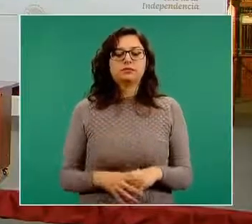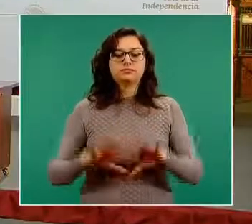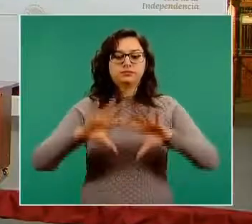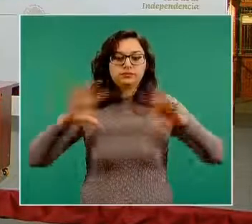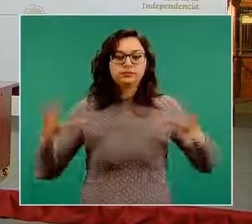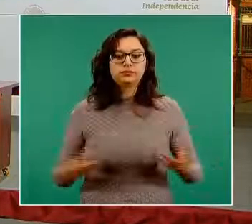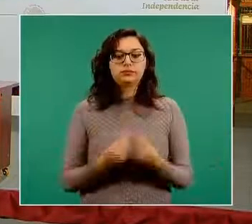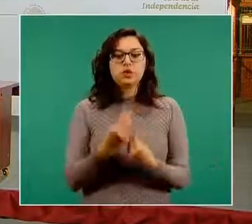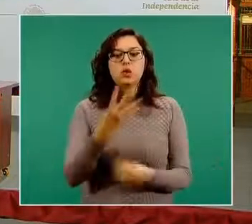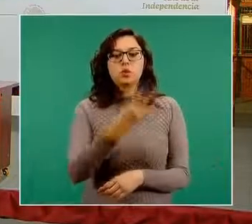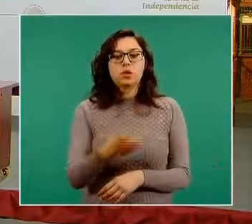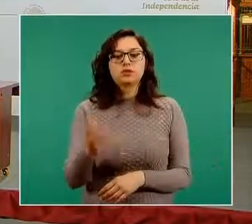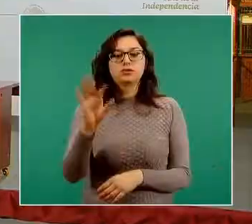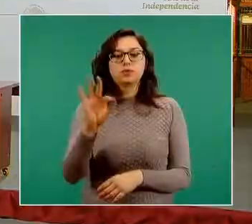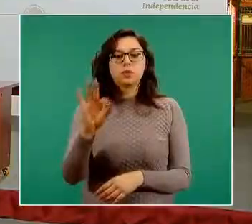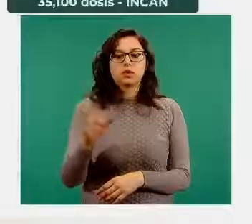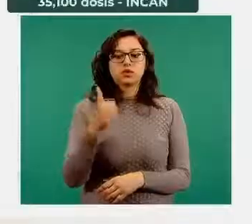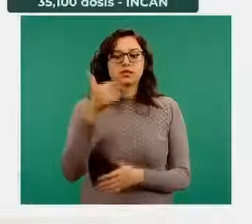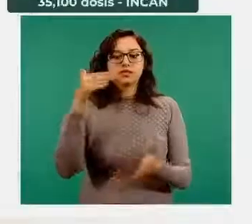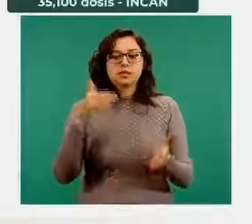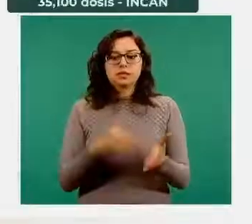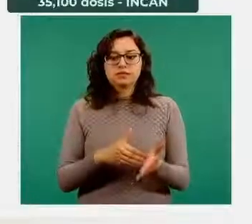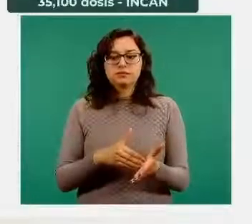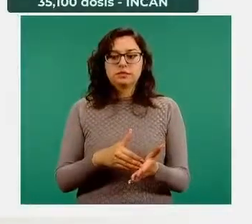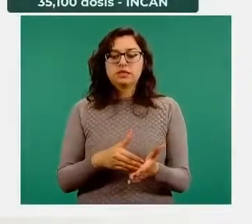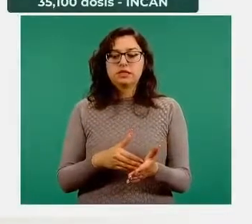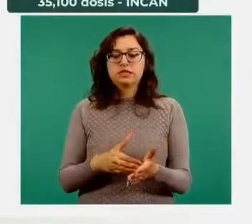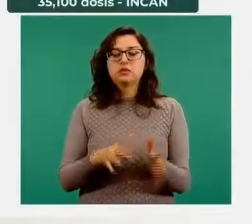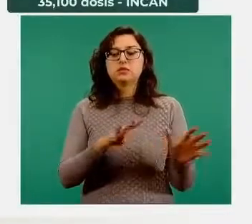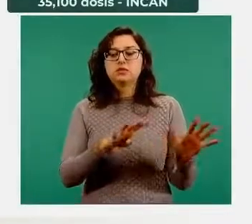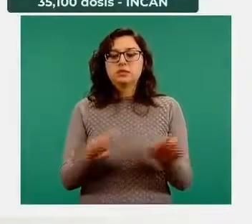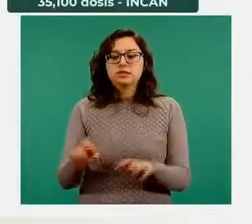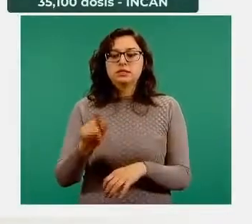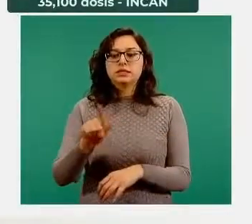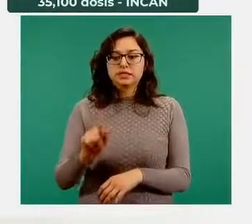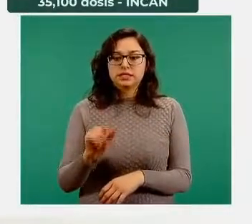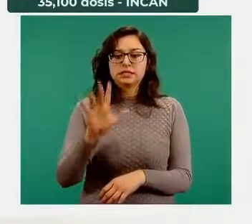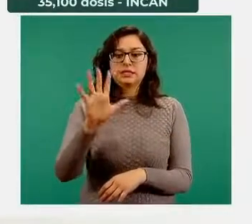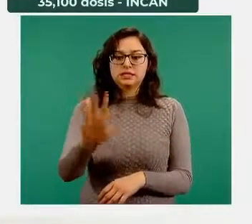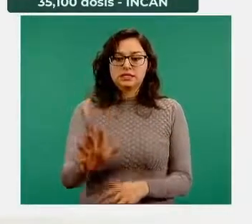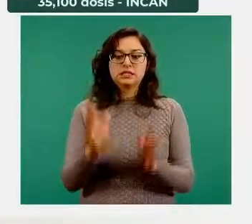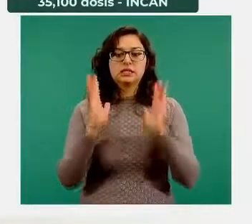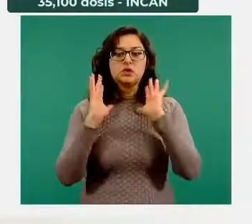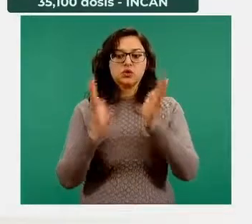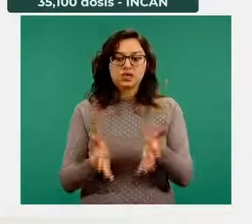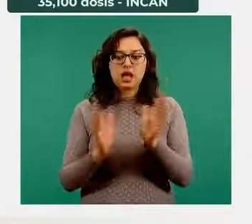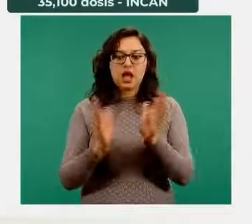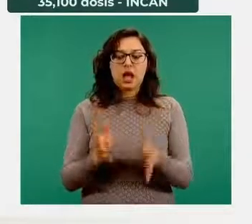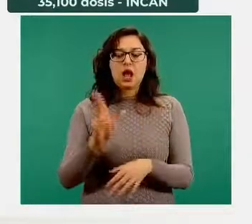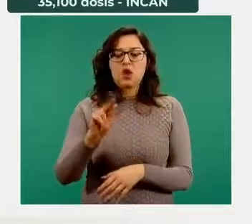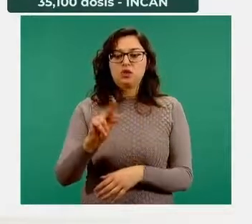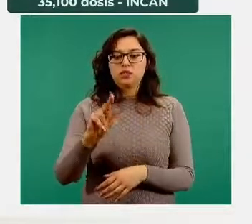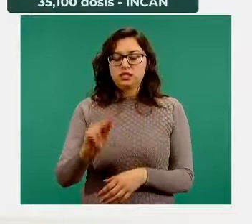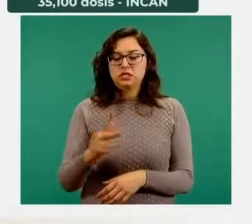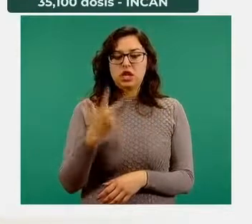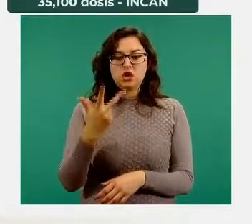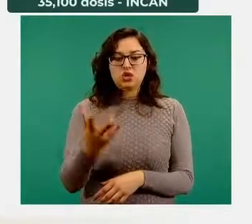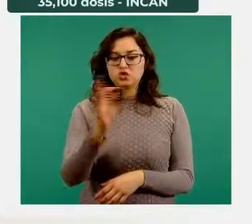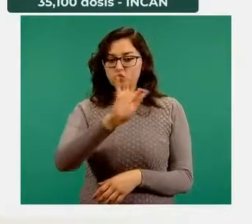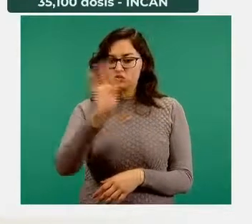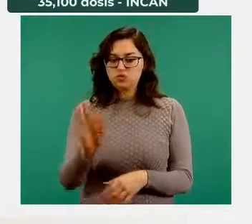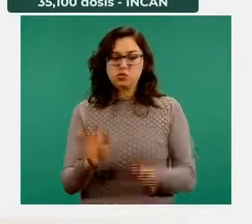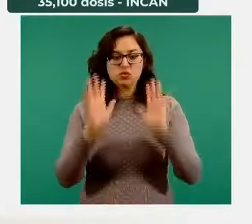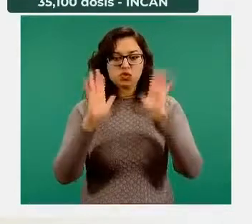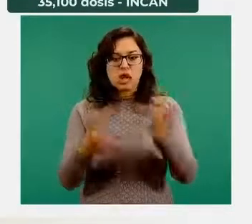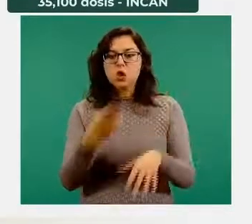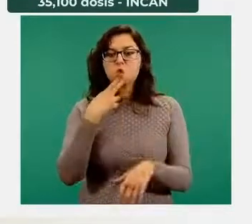439.725 dosis en el embarque del 12 de enero y ya han sido utilizadas al 88%. Este